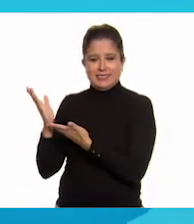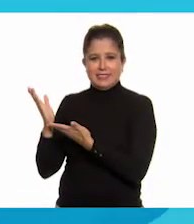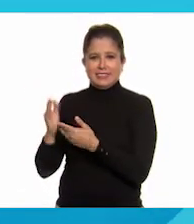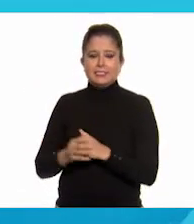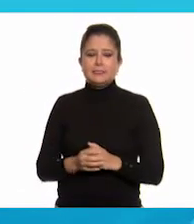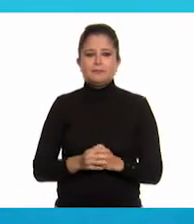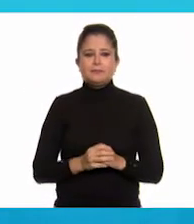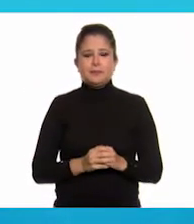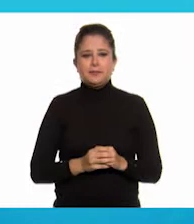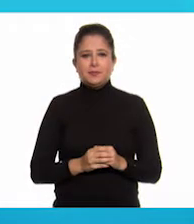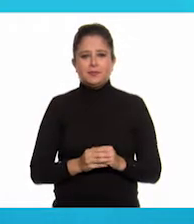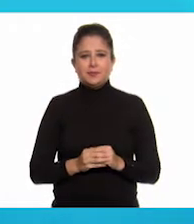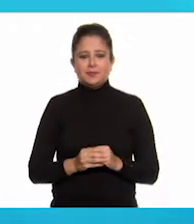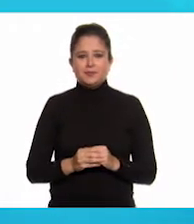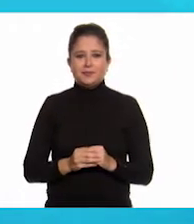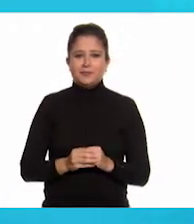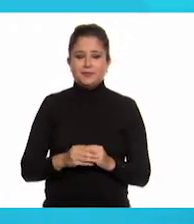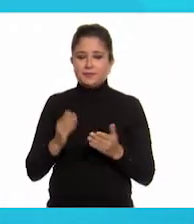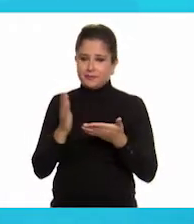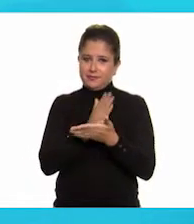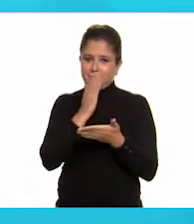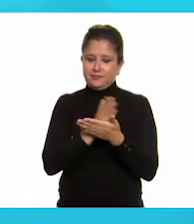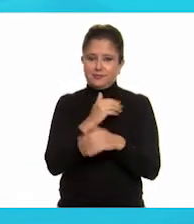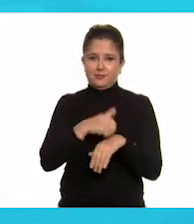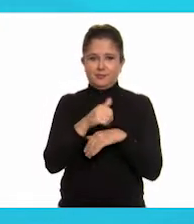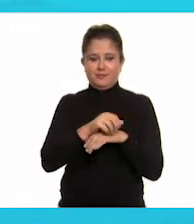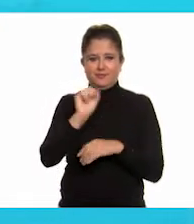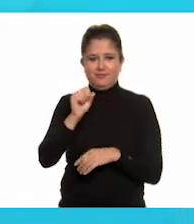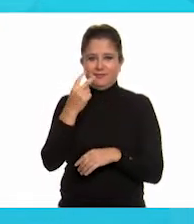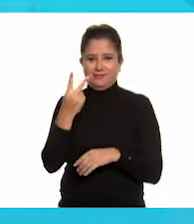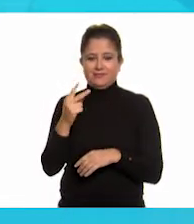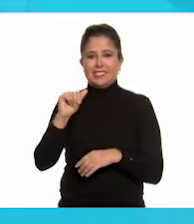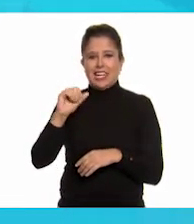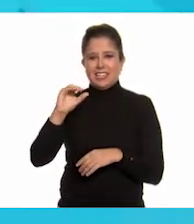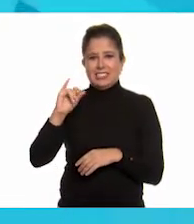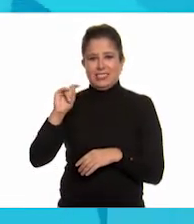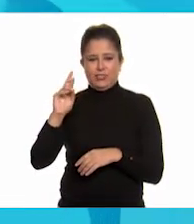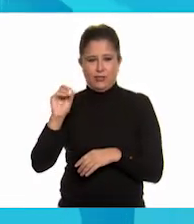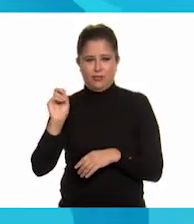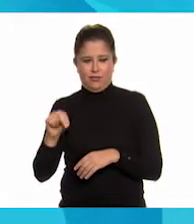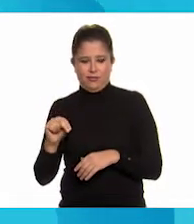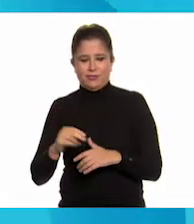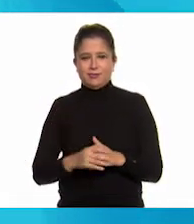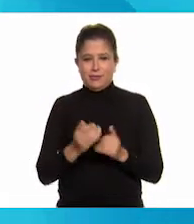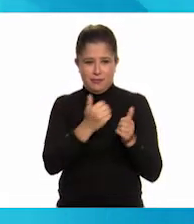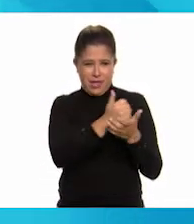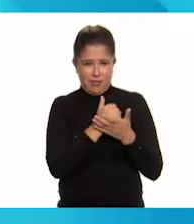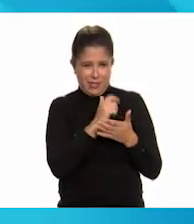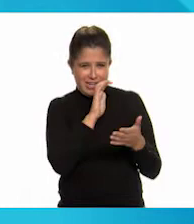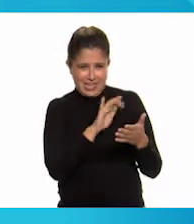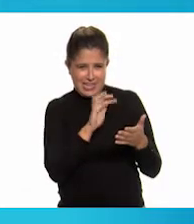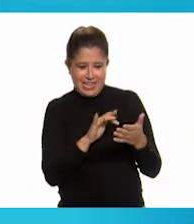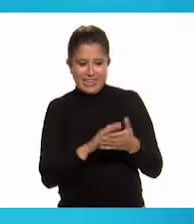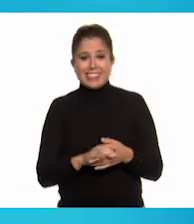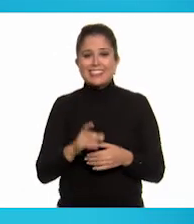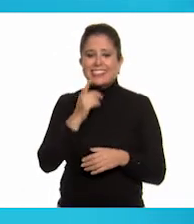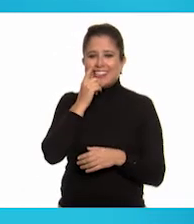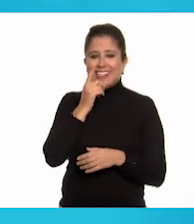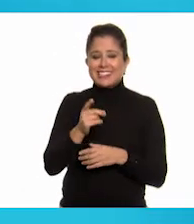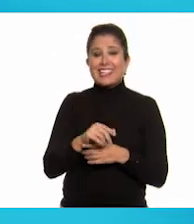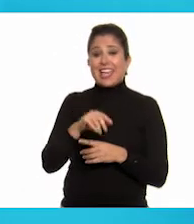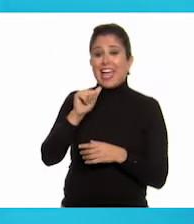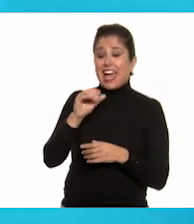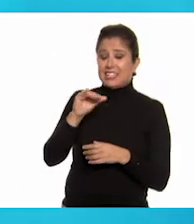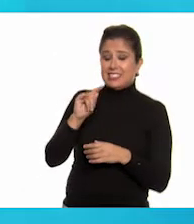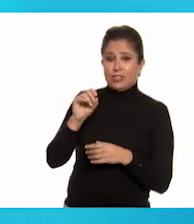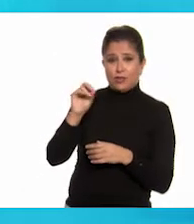de lecturas y en la página 62 tenemos Acitrón. ¿Me ayudas a leerla? Claro que sí. A ver, dice, Acitrón